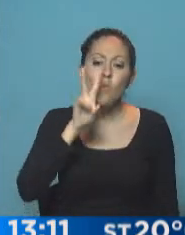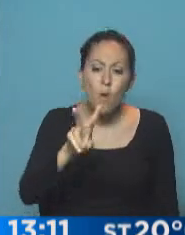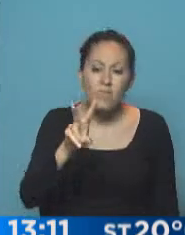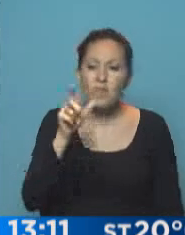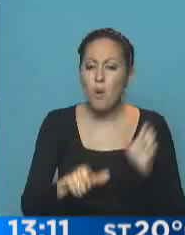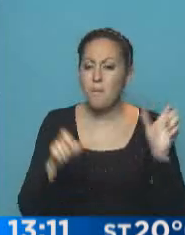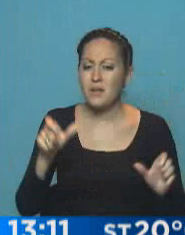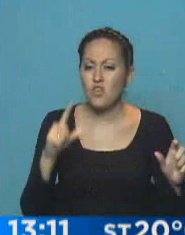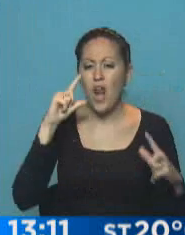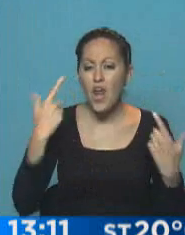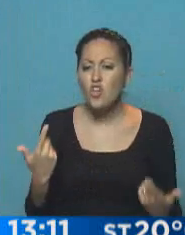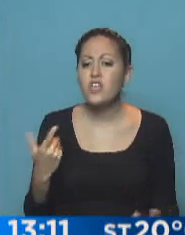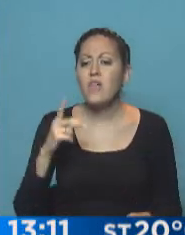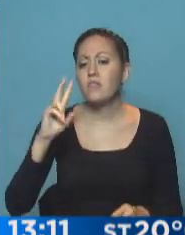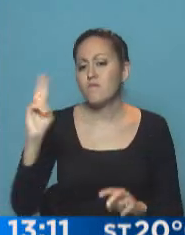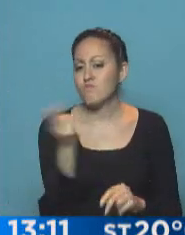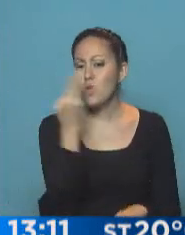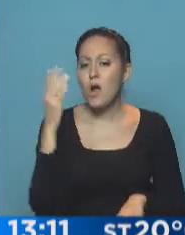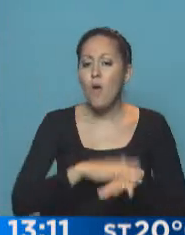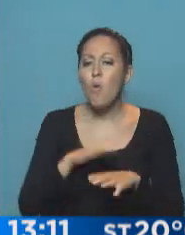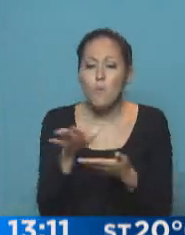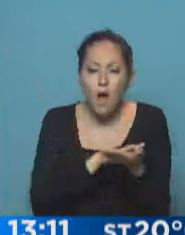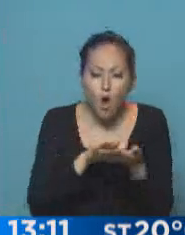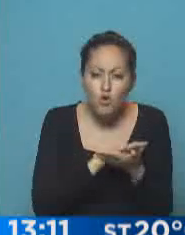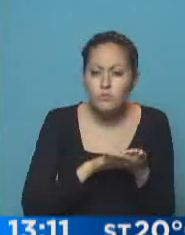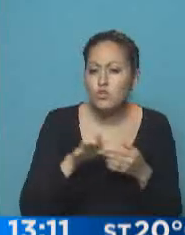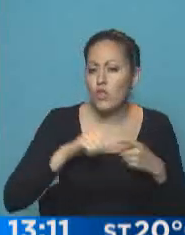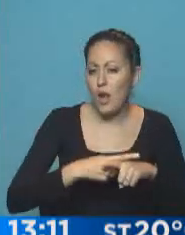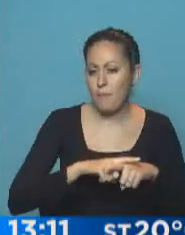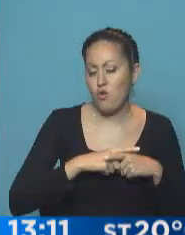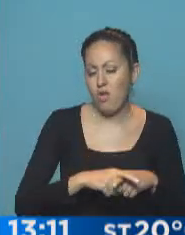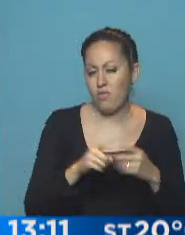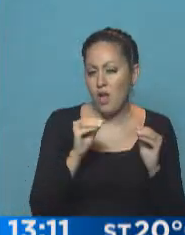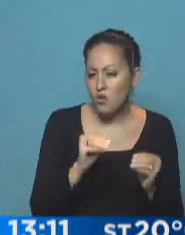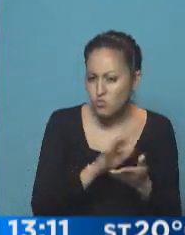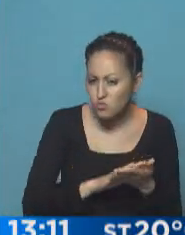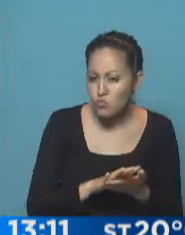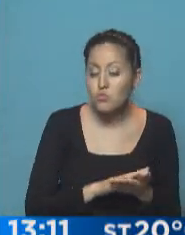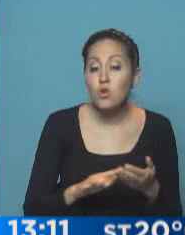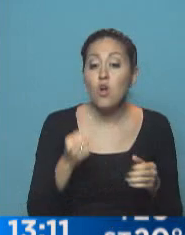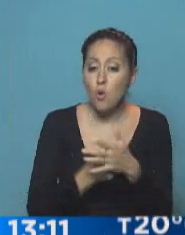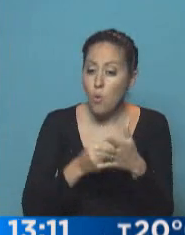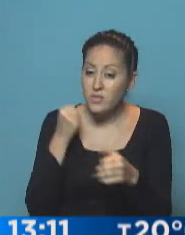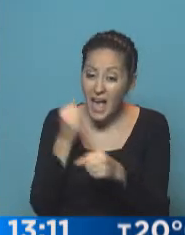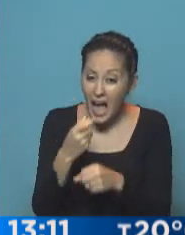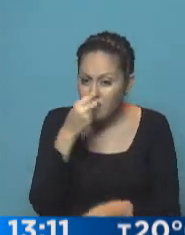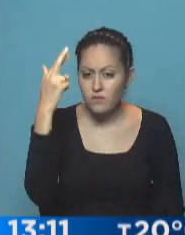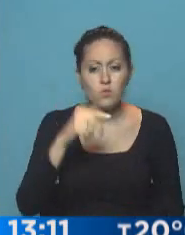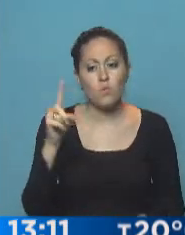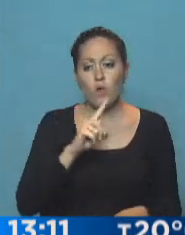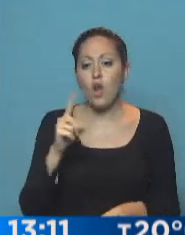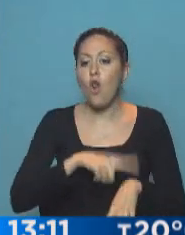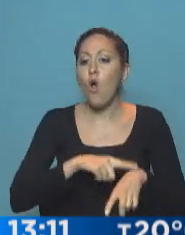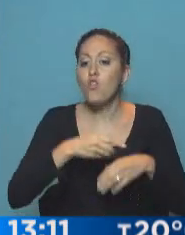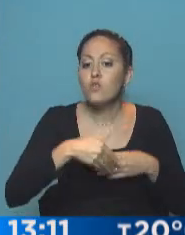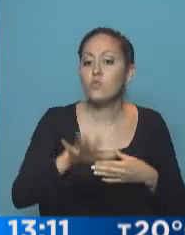murieron por culpa de la corrupción enquistada en el poder político y económico. La lucha no termina el 29, se inicia una nueva etapa. Y